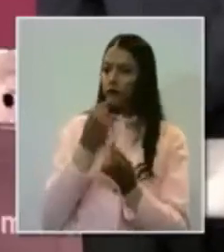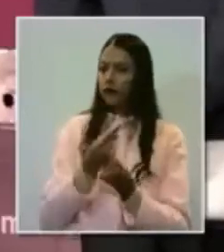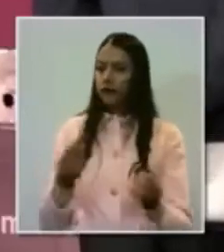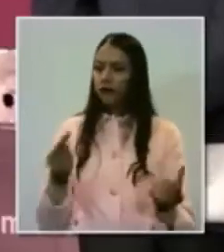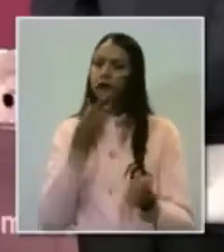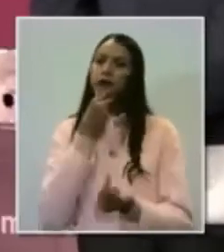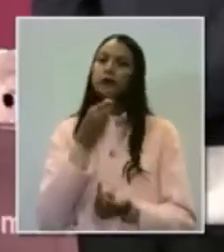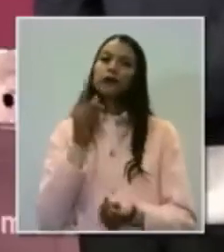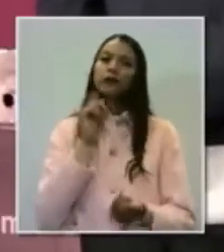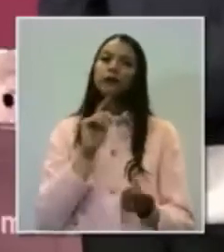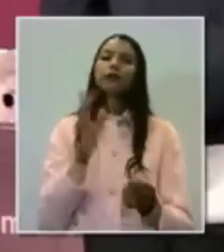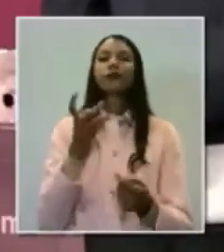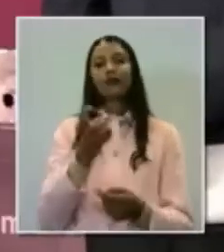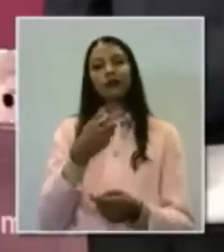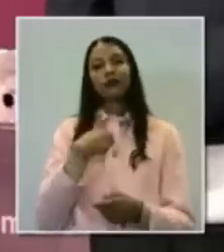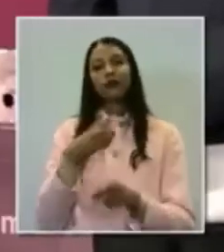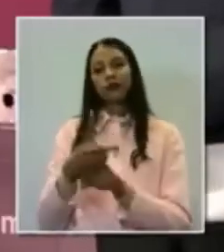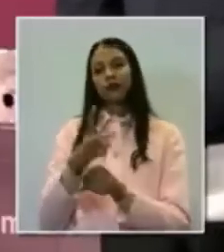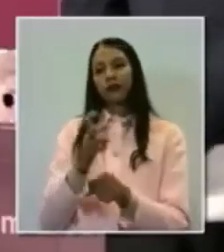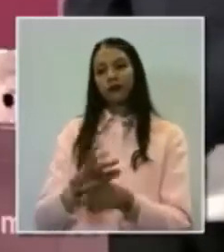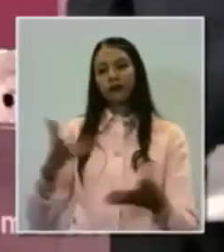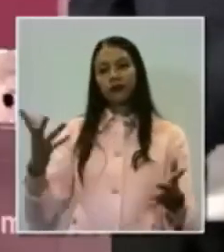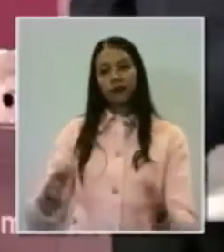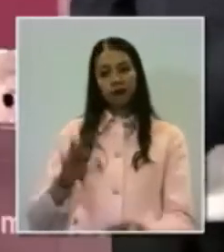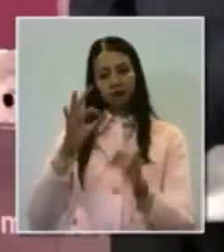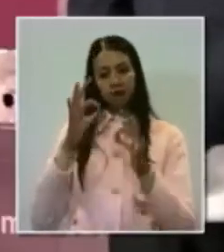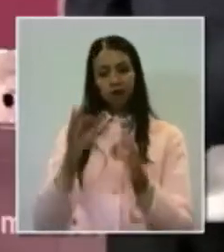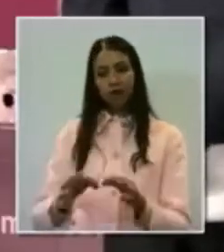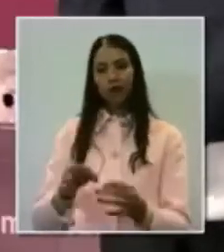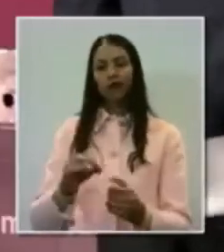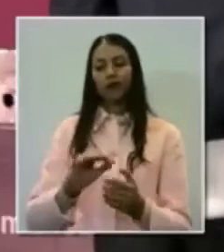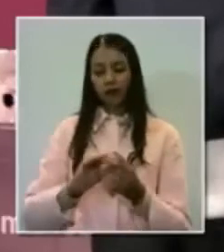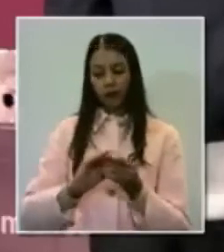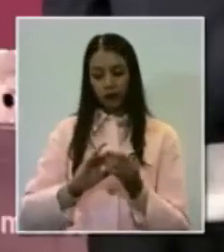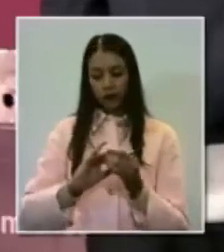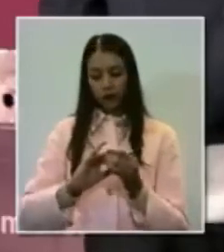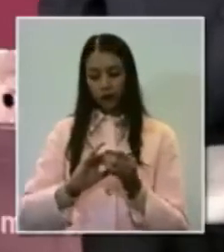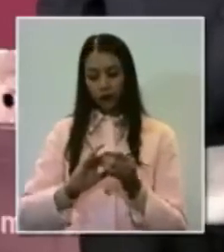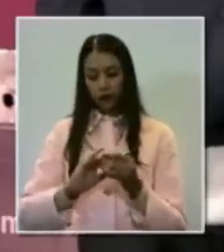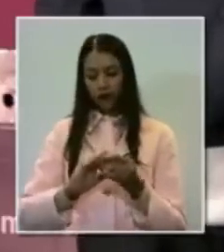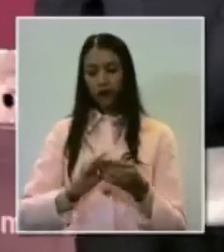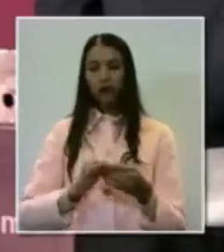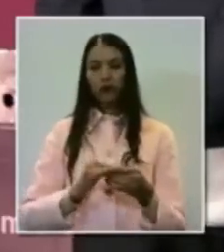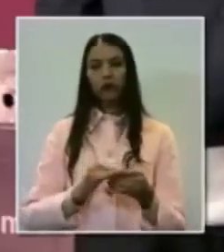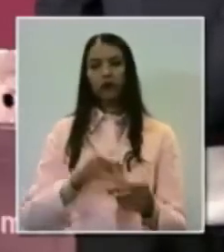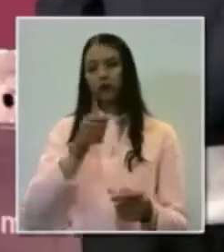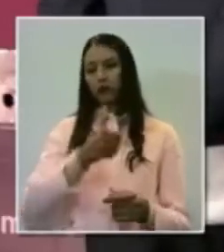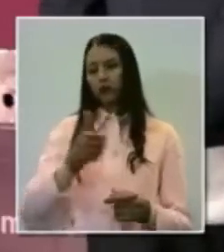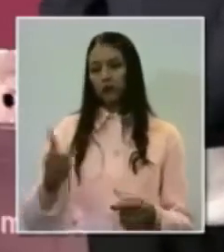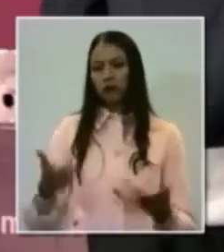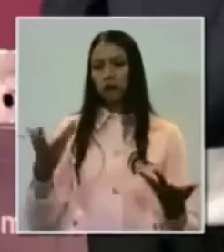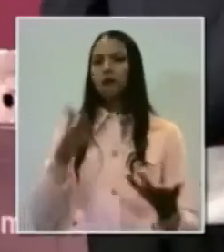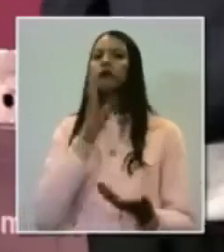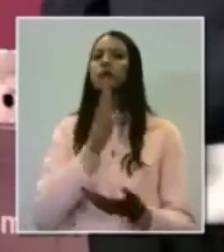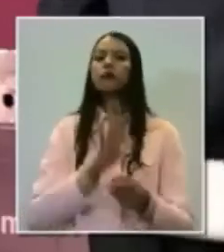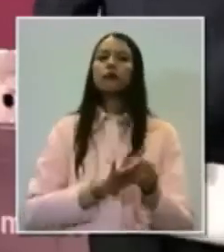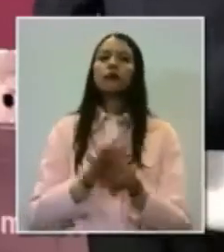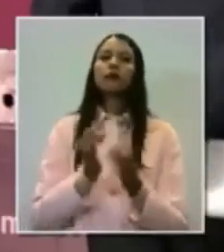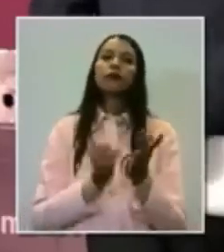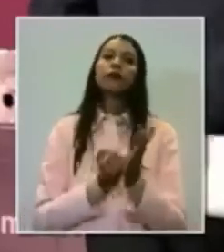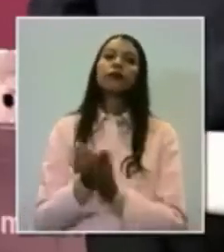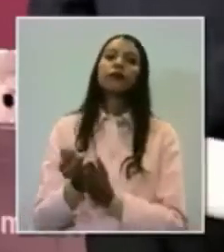muchas niñas. Así es que yo los invito a hacer lo correcto. Efectivamente, cada quien se daña de acuerdo a su propia